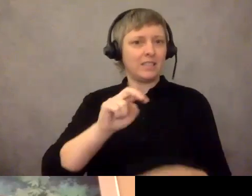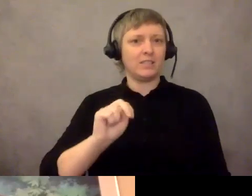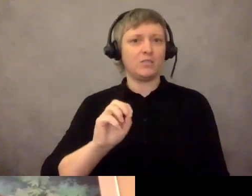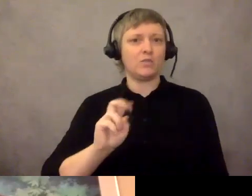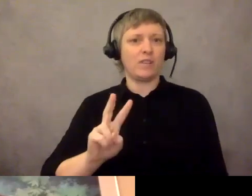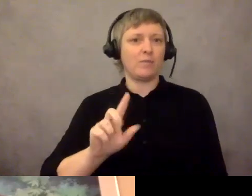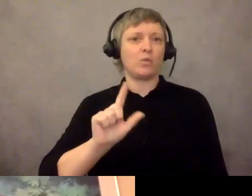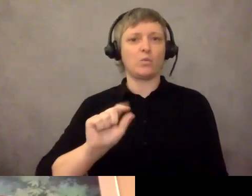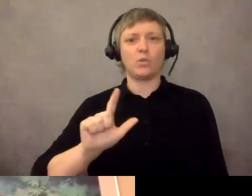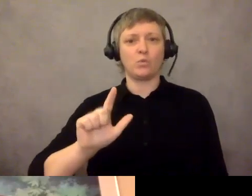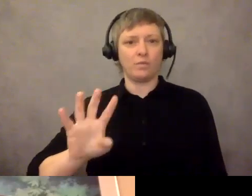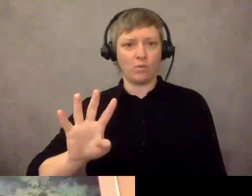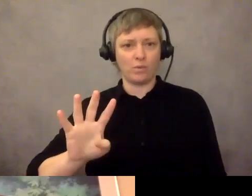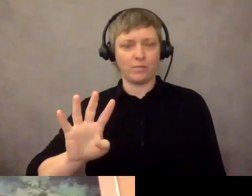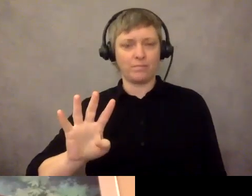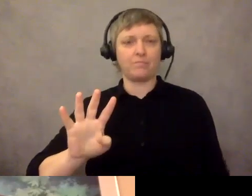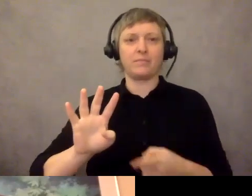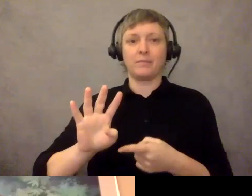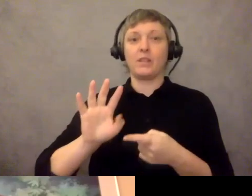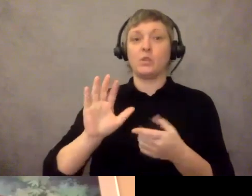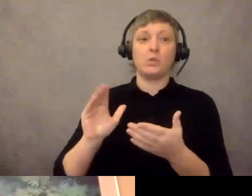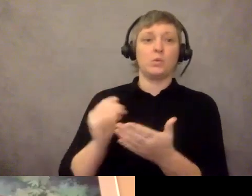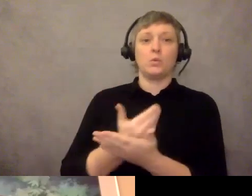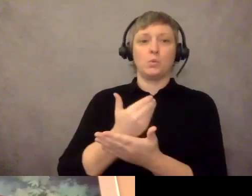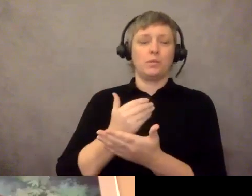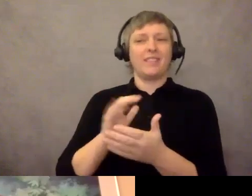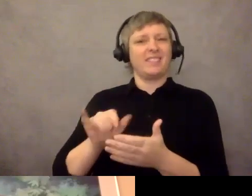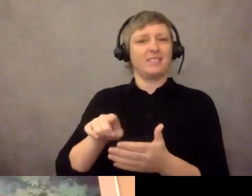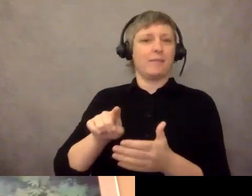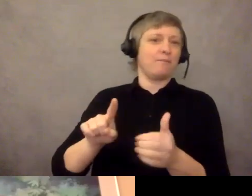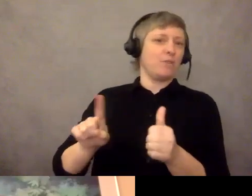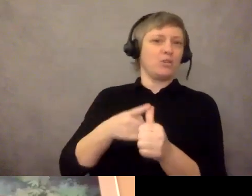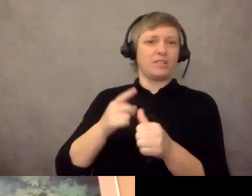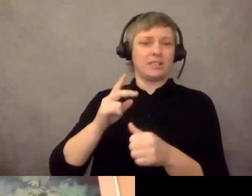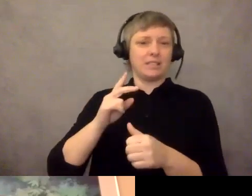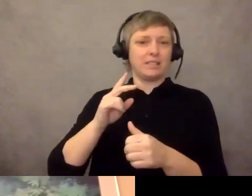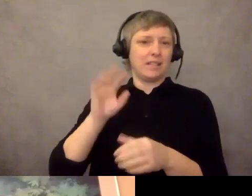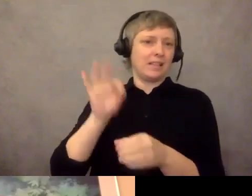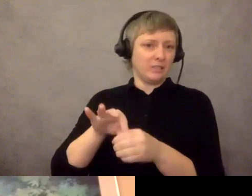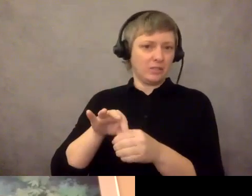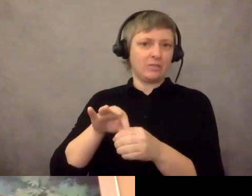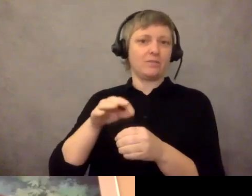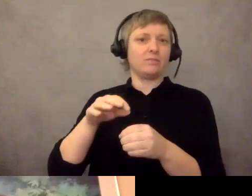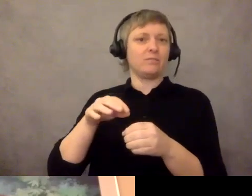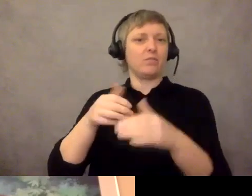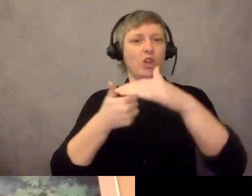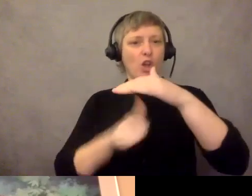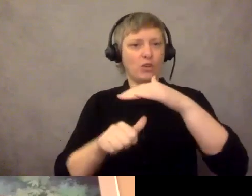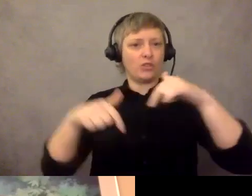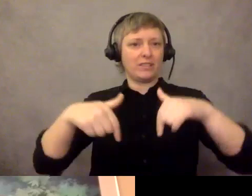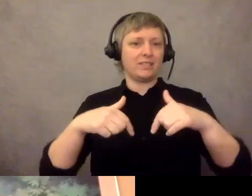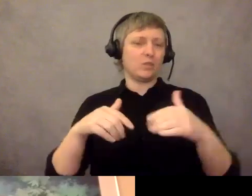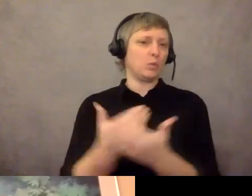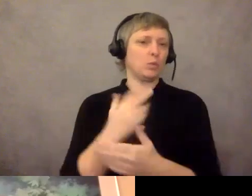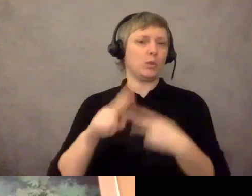2024, que va a ser la primera elección bajo el nuevo gobierno, y los ganadores de esa elección van